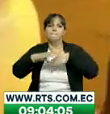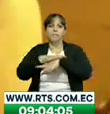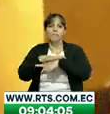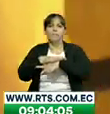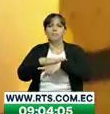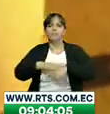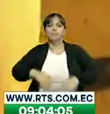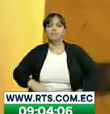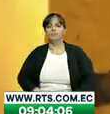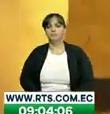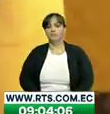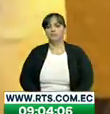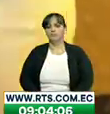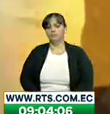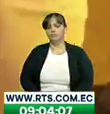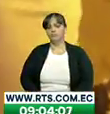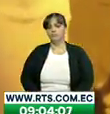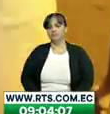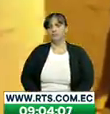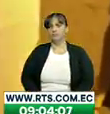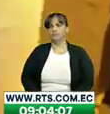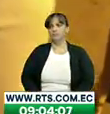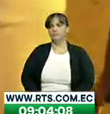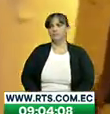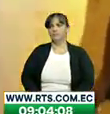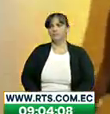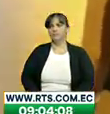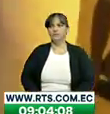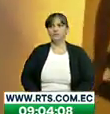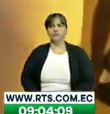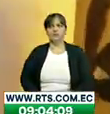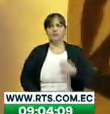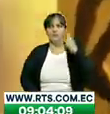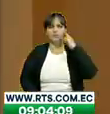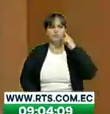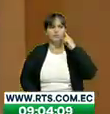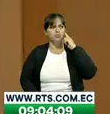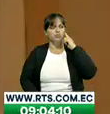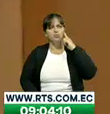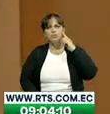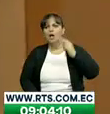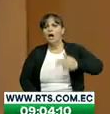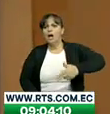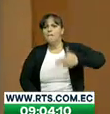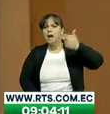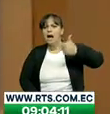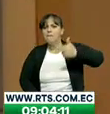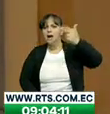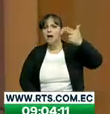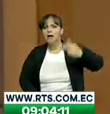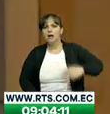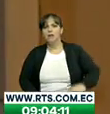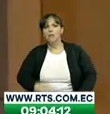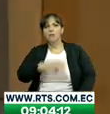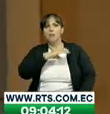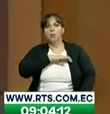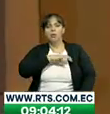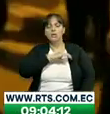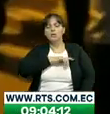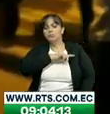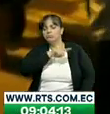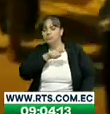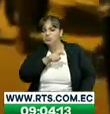en el sector solo se escucharon los disparos de ahí que la policía llegó y divisaron el cuerpo sin vida de una persona de sexo masculino